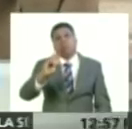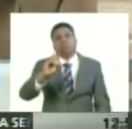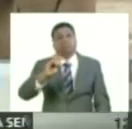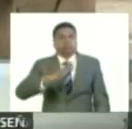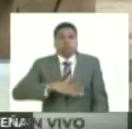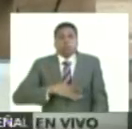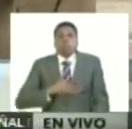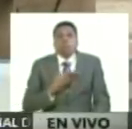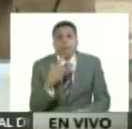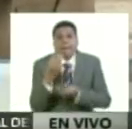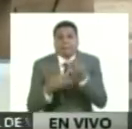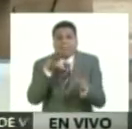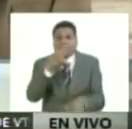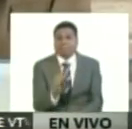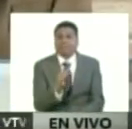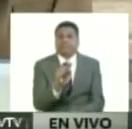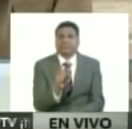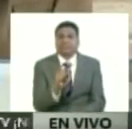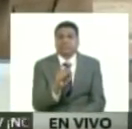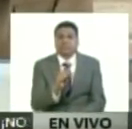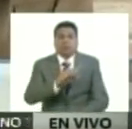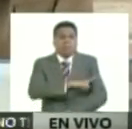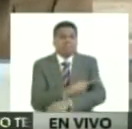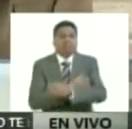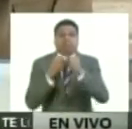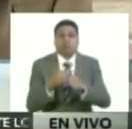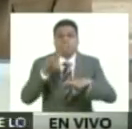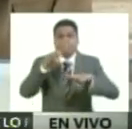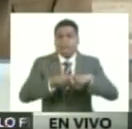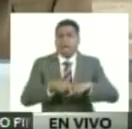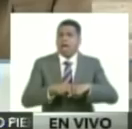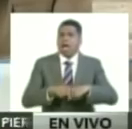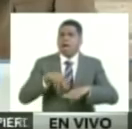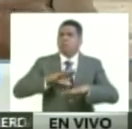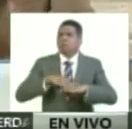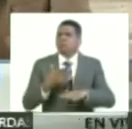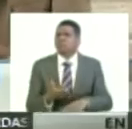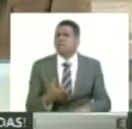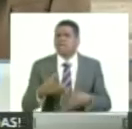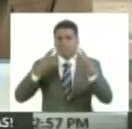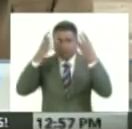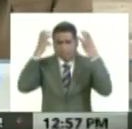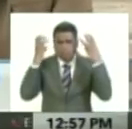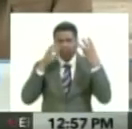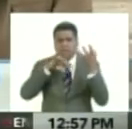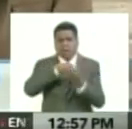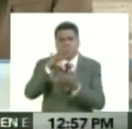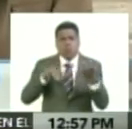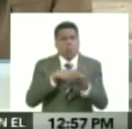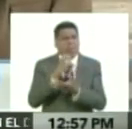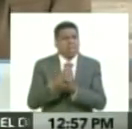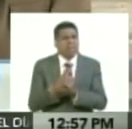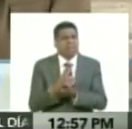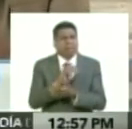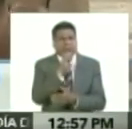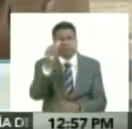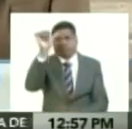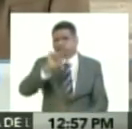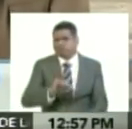porque está en desacato. Es decir, Ramos Alup lo que quiere es dejarle encochinada la situación a